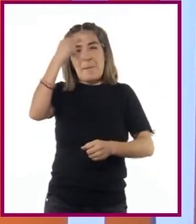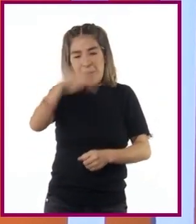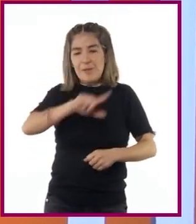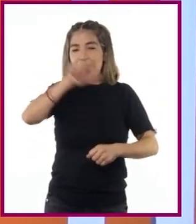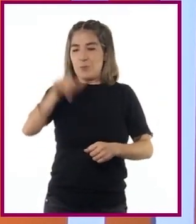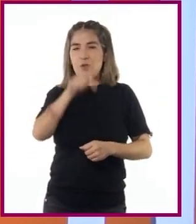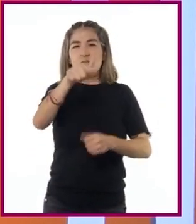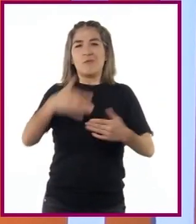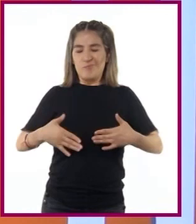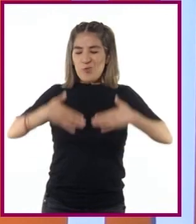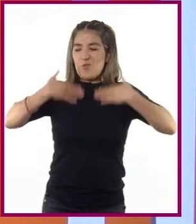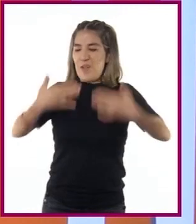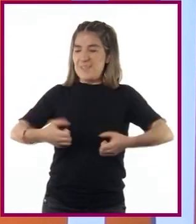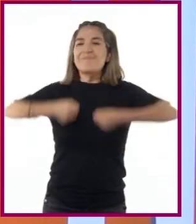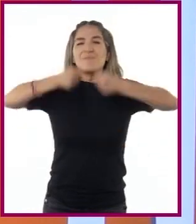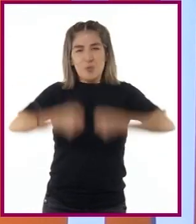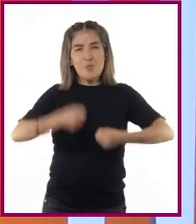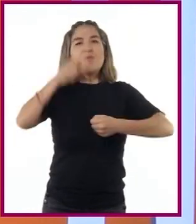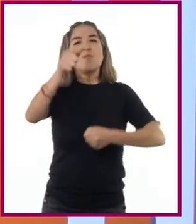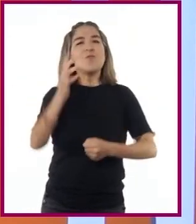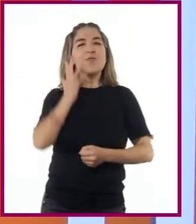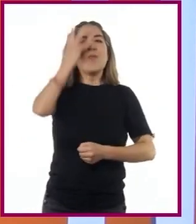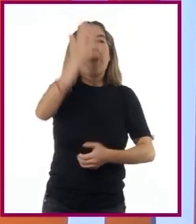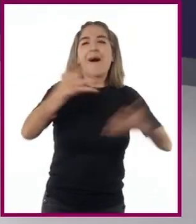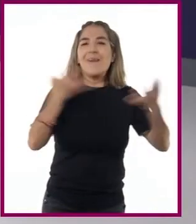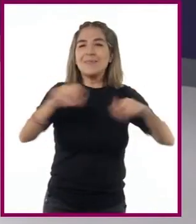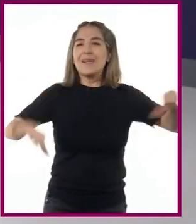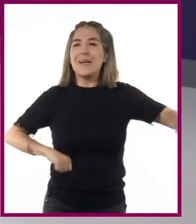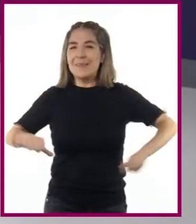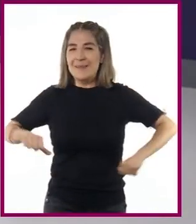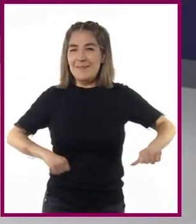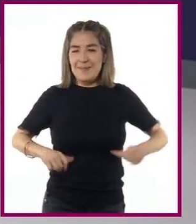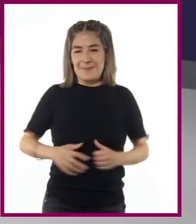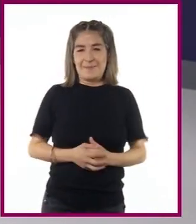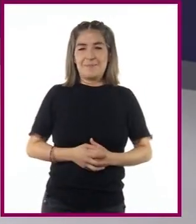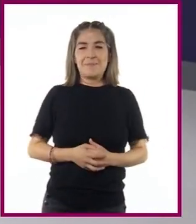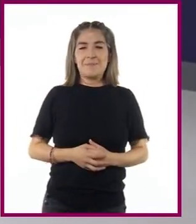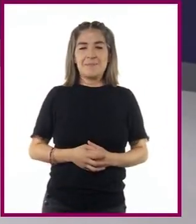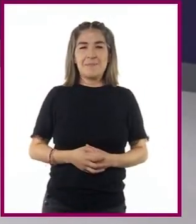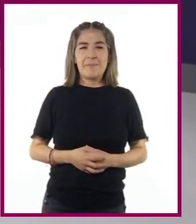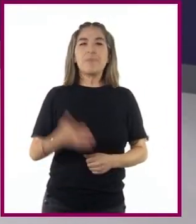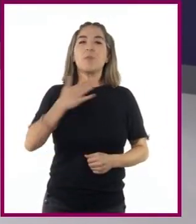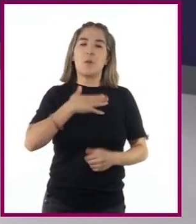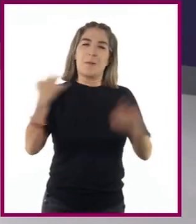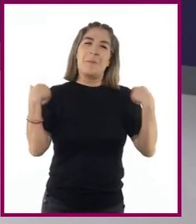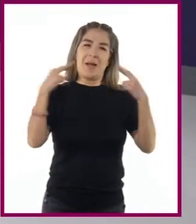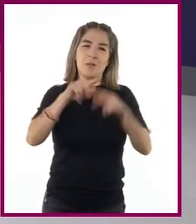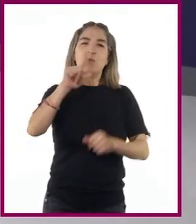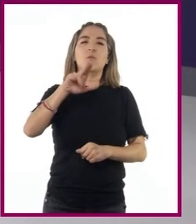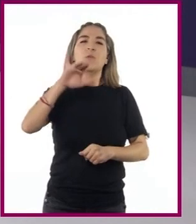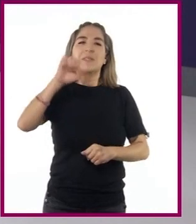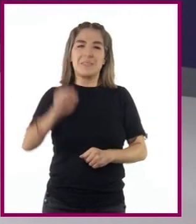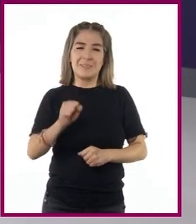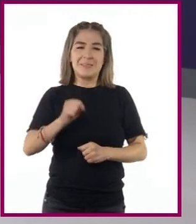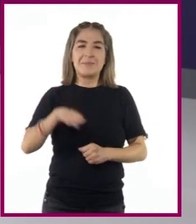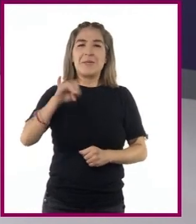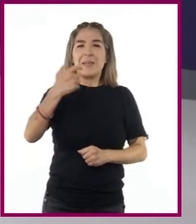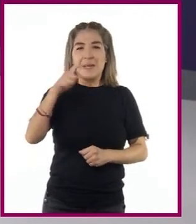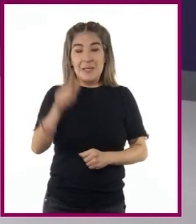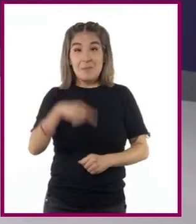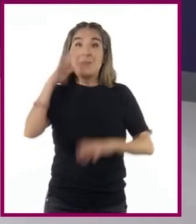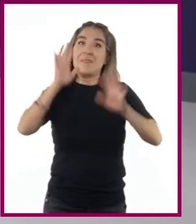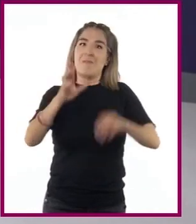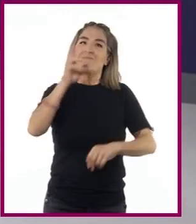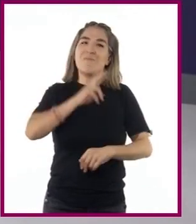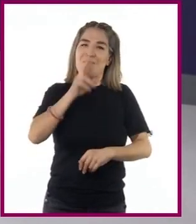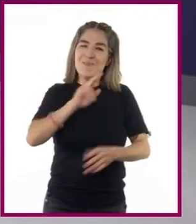confianza, seguridad para retos futuros. Soy el profesor Luis Miguel Villarreal Matías. Muy pronto